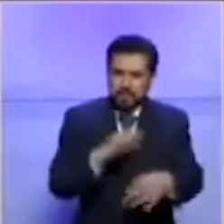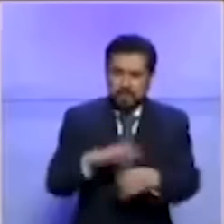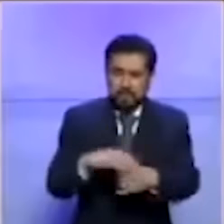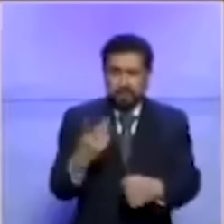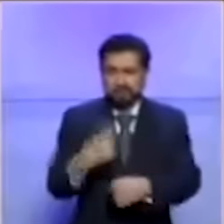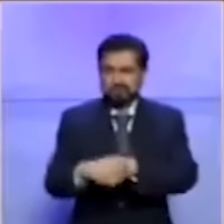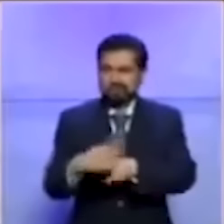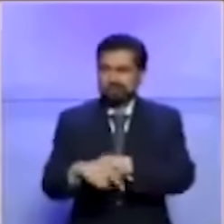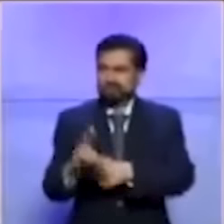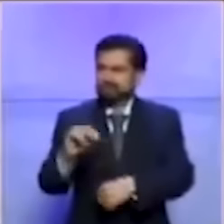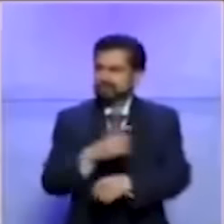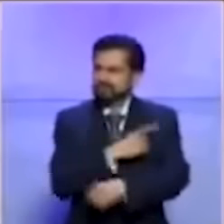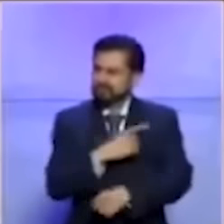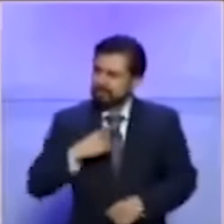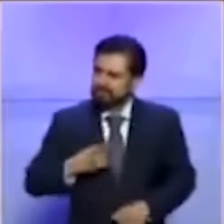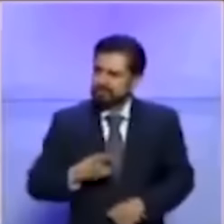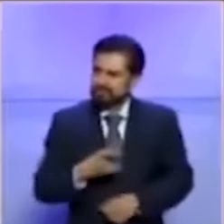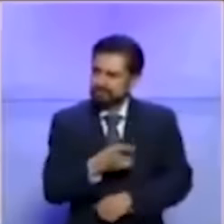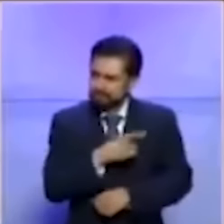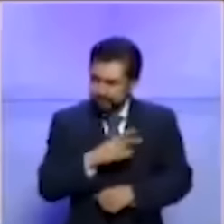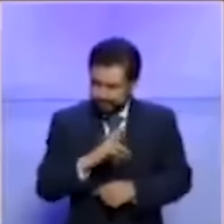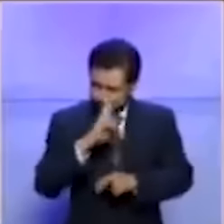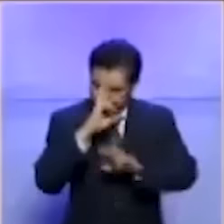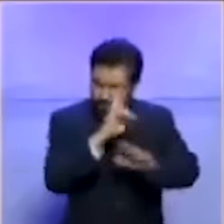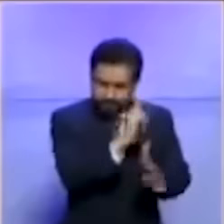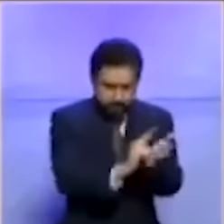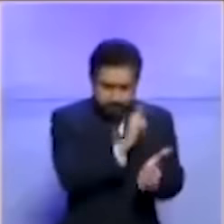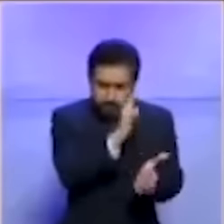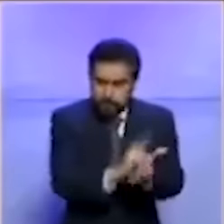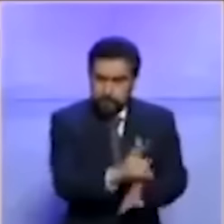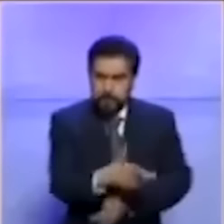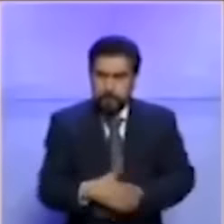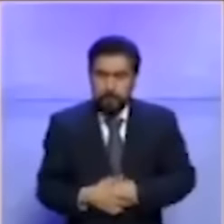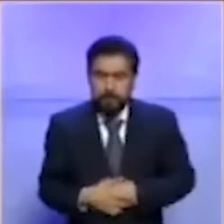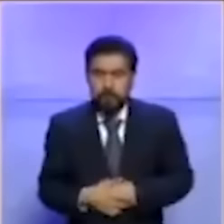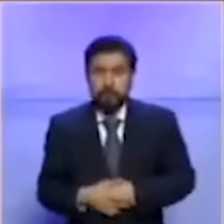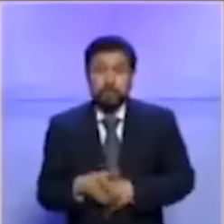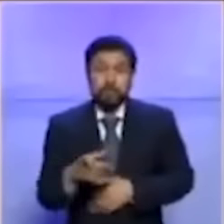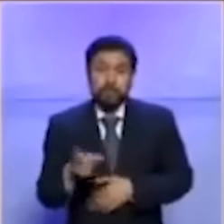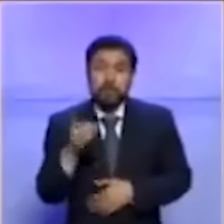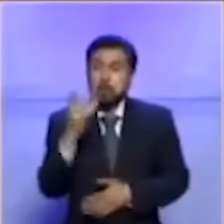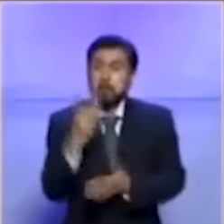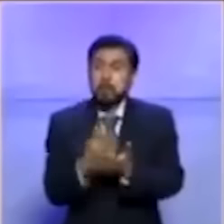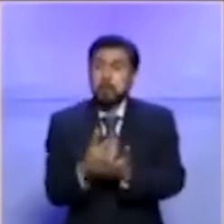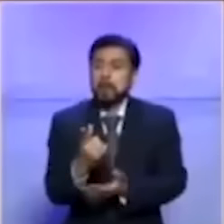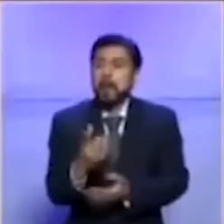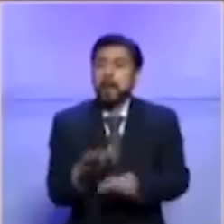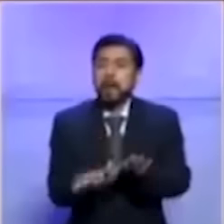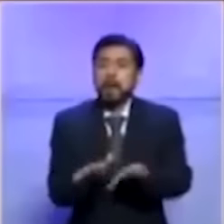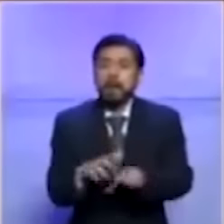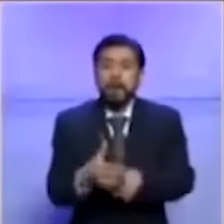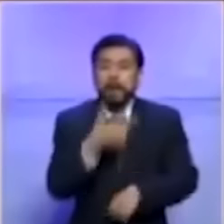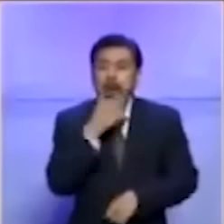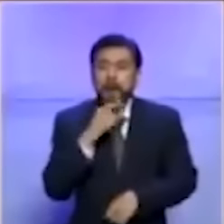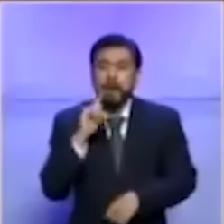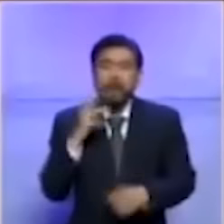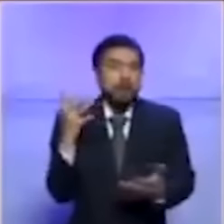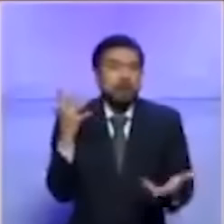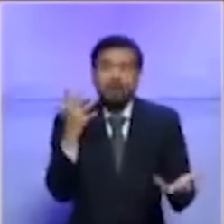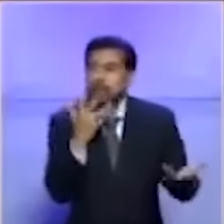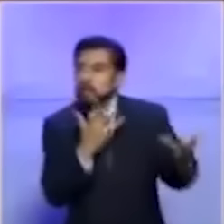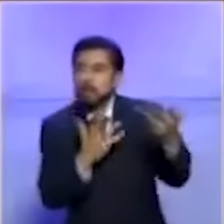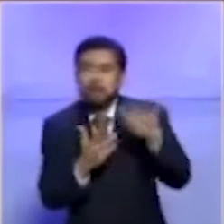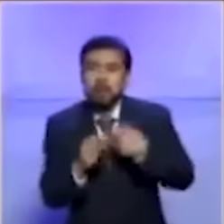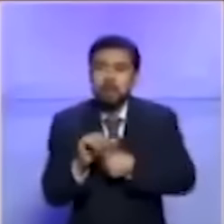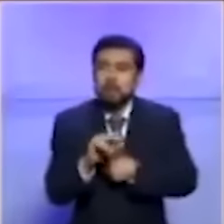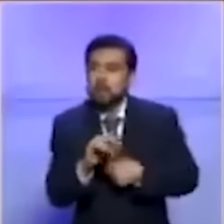electoral la antijuricidad se retroalimenta y no solo vuelve cautiva la ciudadanía sino que